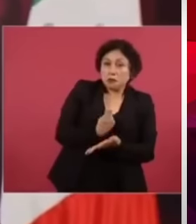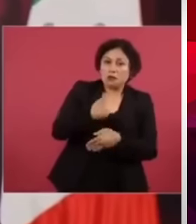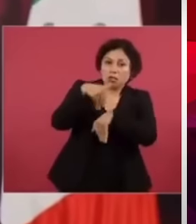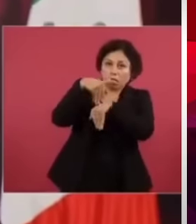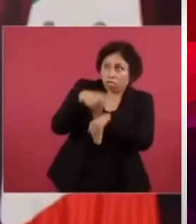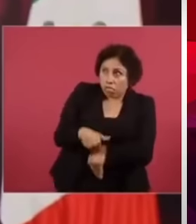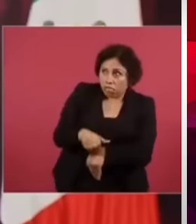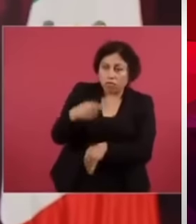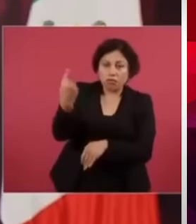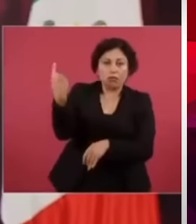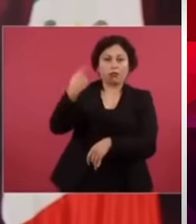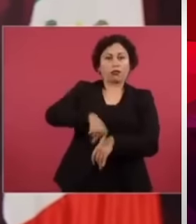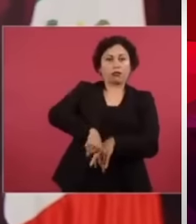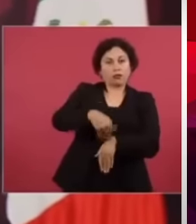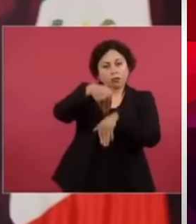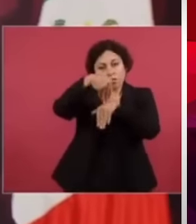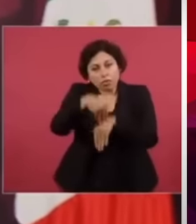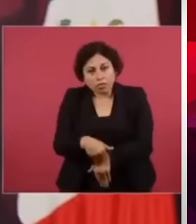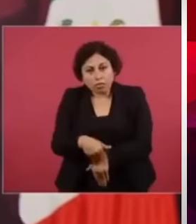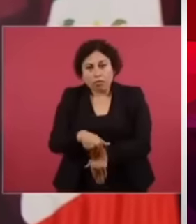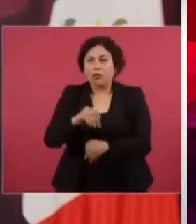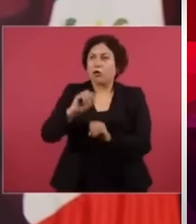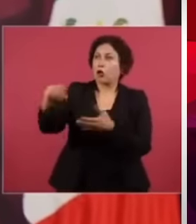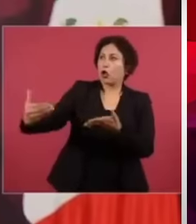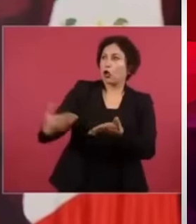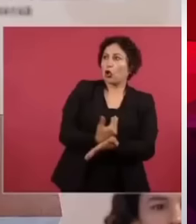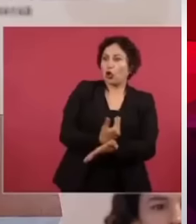ni intervencionismo.